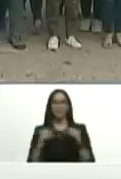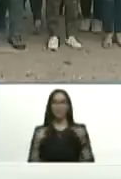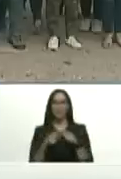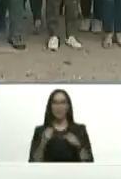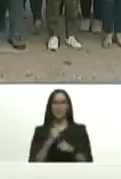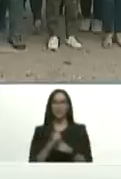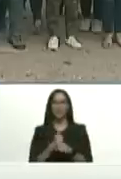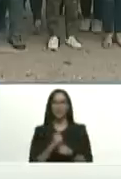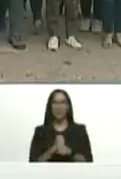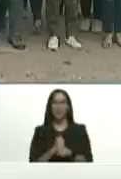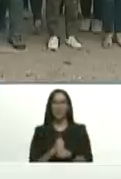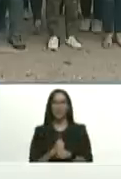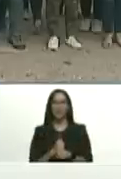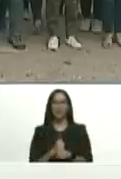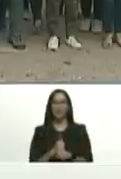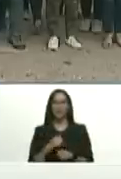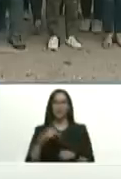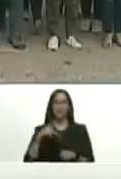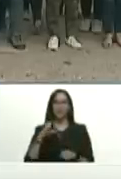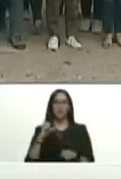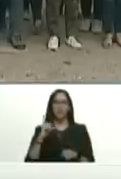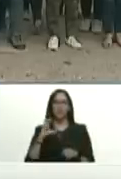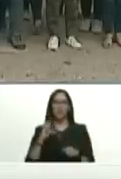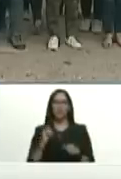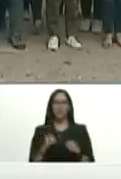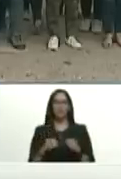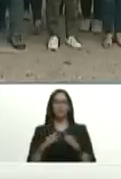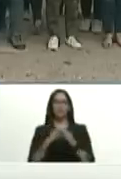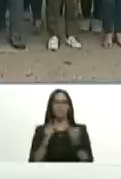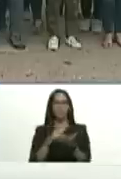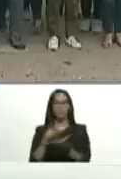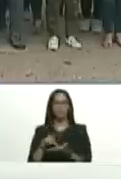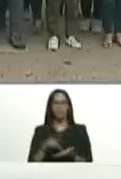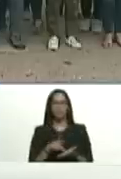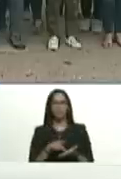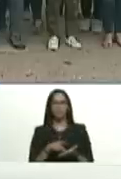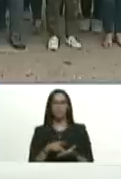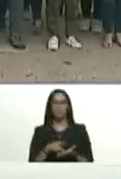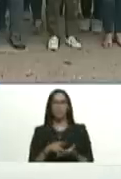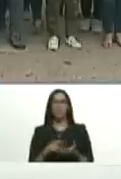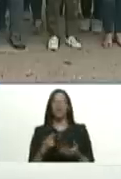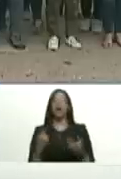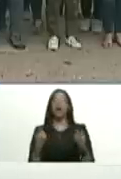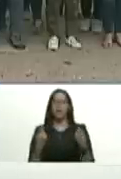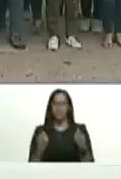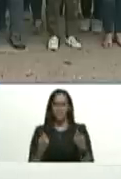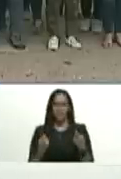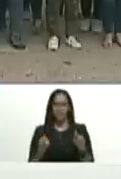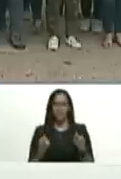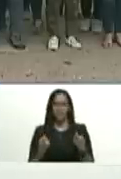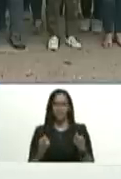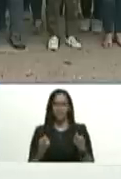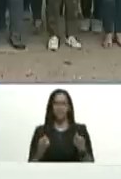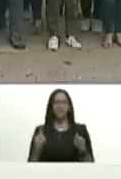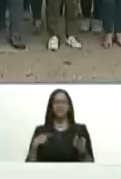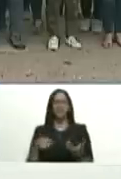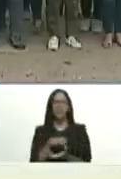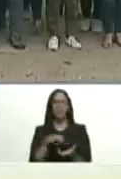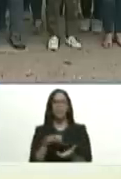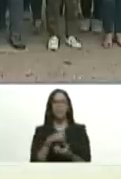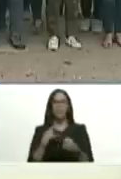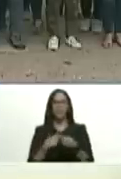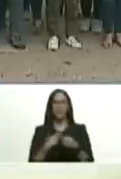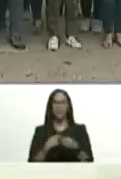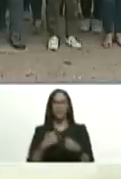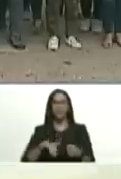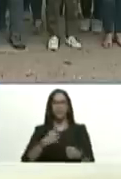trabajo, Pedro Caldera, Darjeeling, compañeros ahí presentes. Todavía tenemos problemas graves. Mira, yo te lo puedo